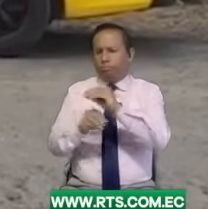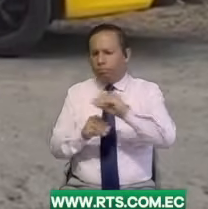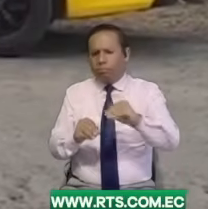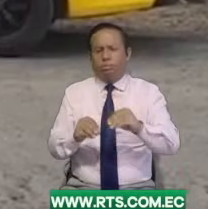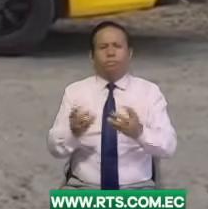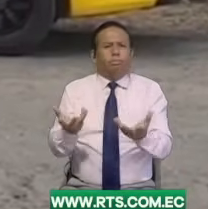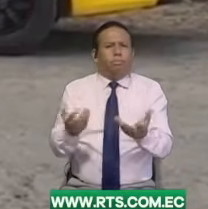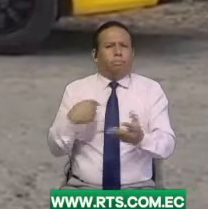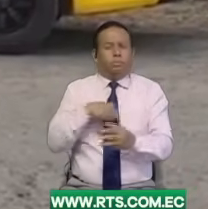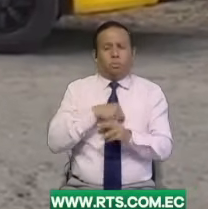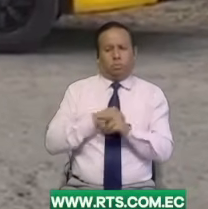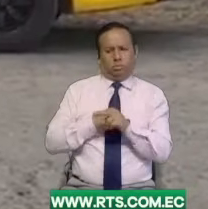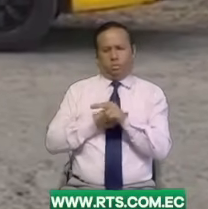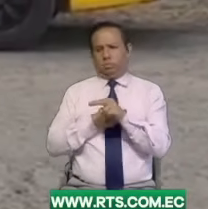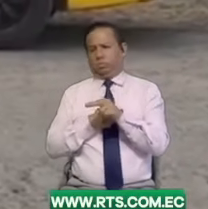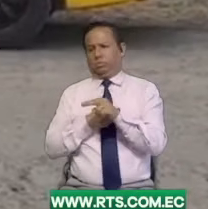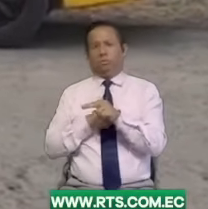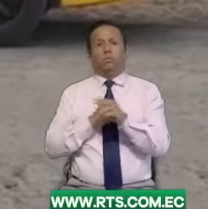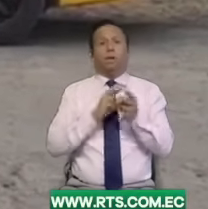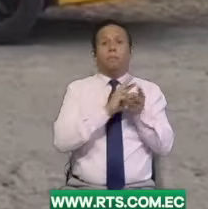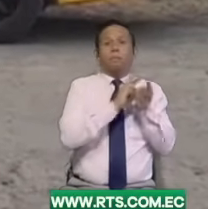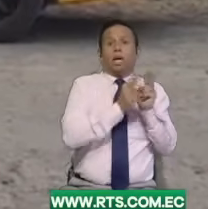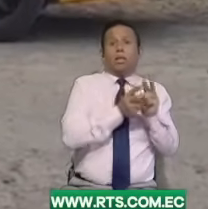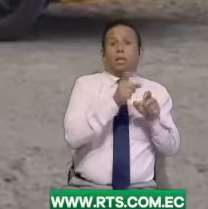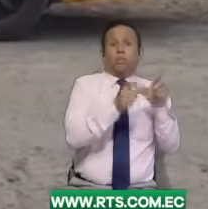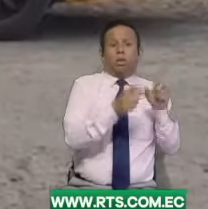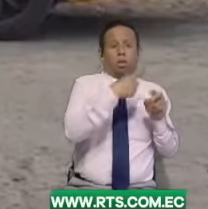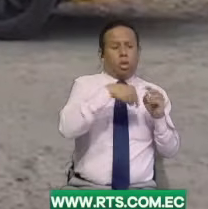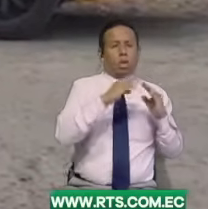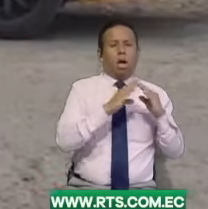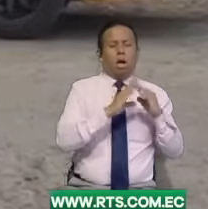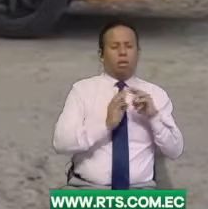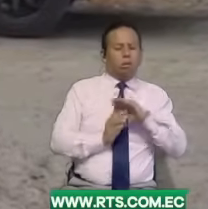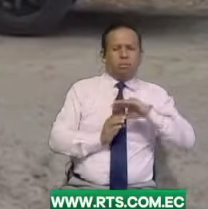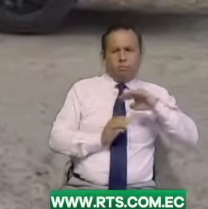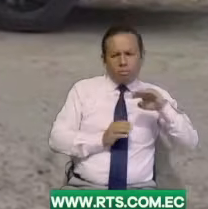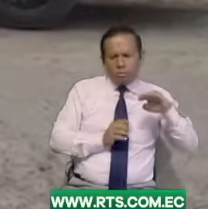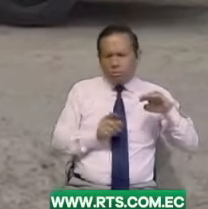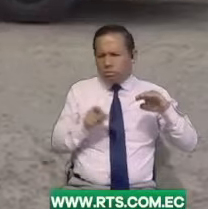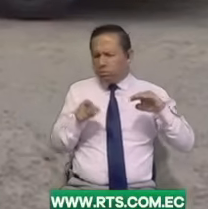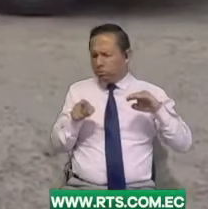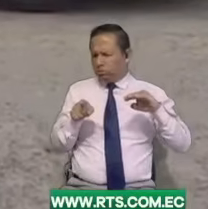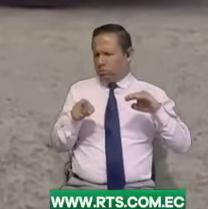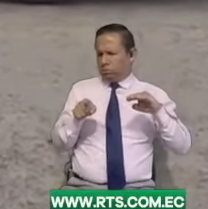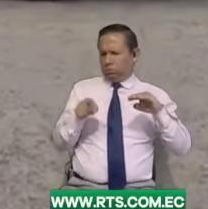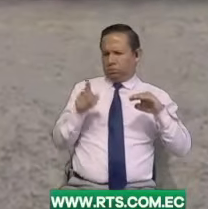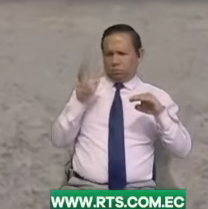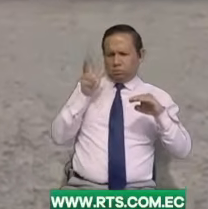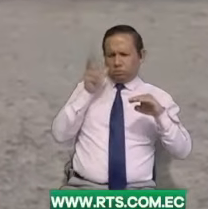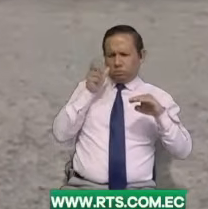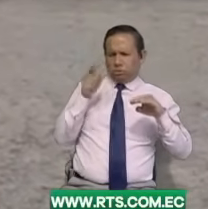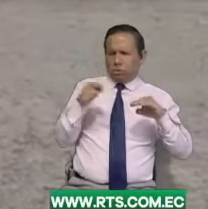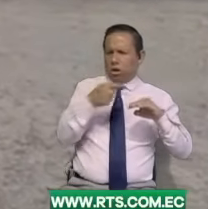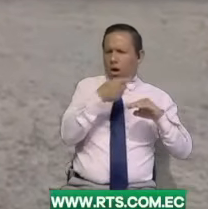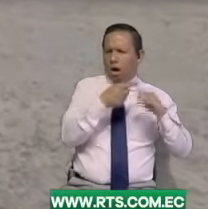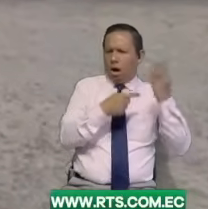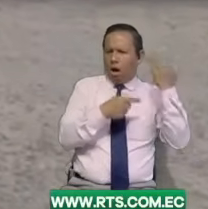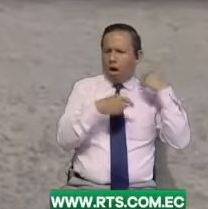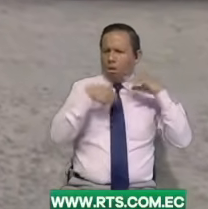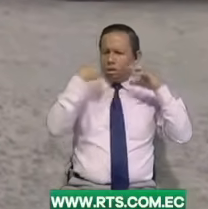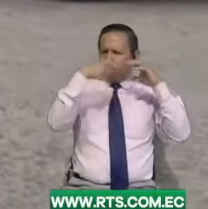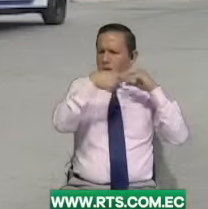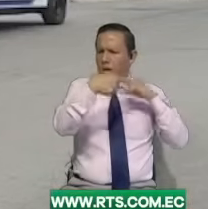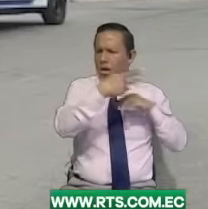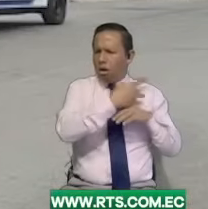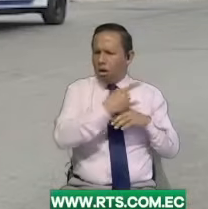nos percatamos ya cuando la vecina salió de su casa y dijo que ese posiblemente sea el taxi de secuestro que había habido horas